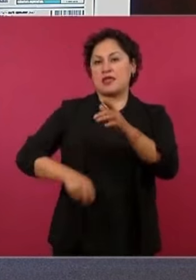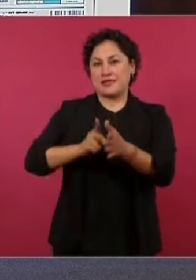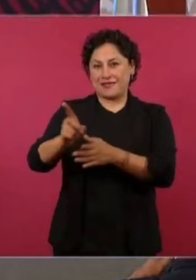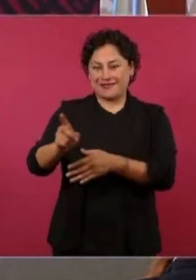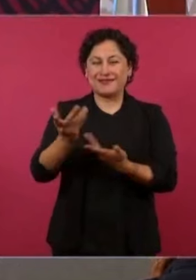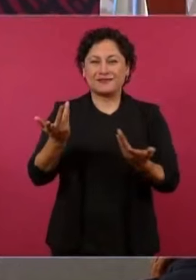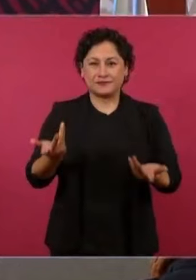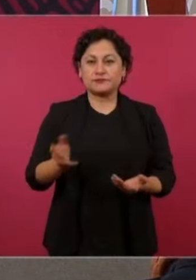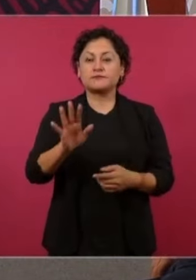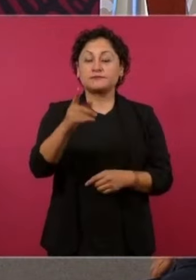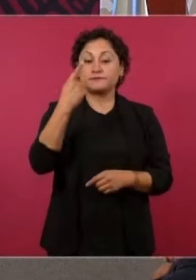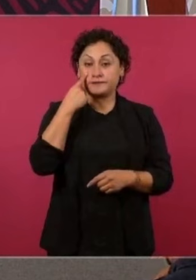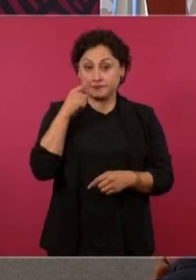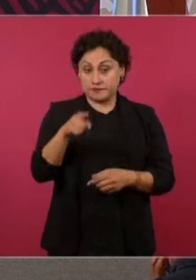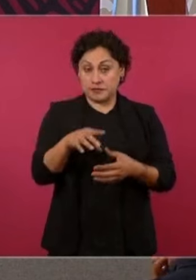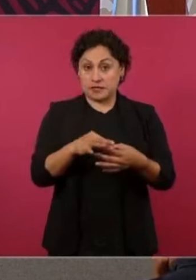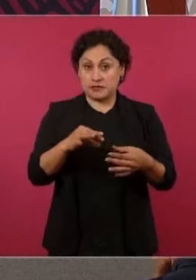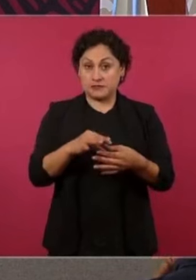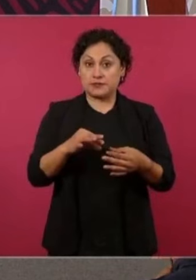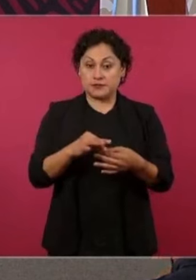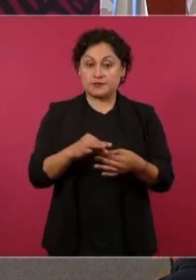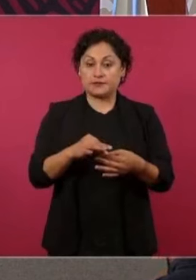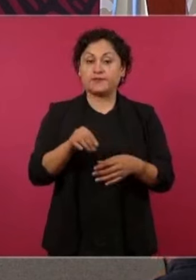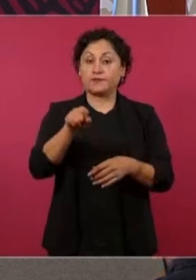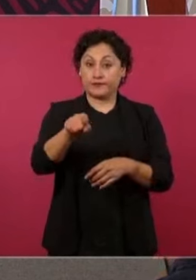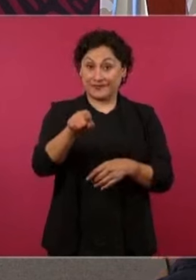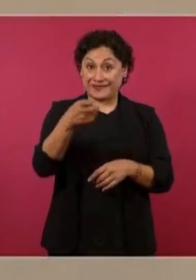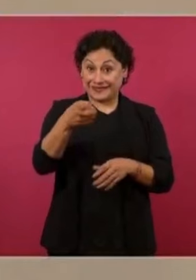Aunque el presidente de la República era Vicente Fox,